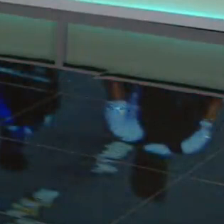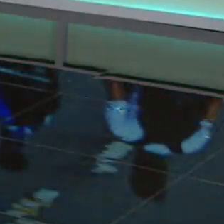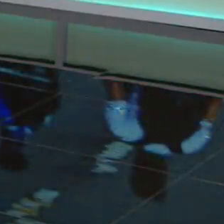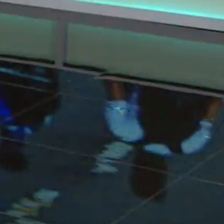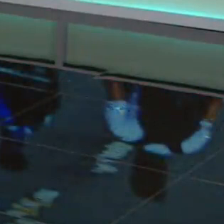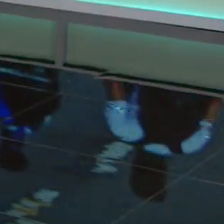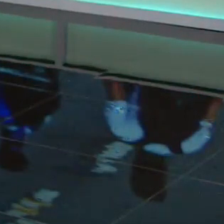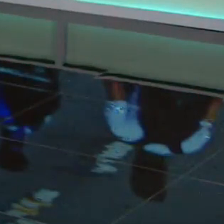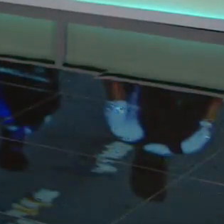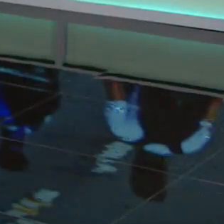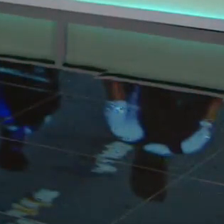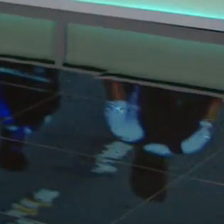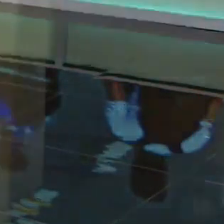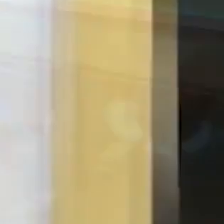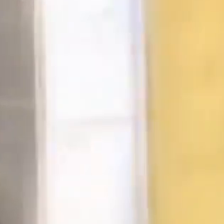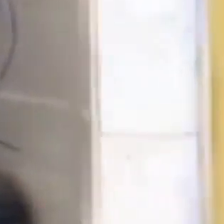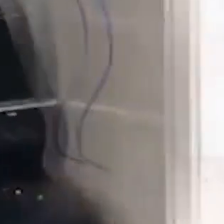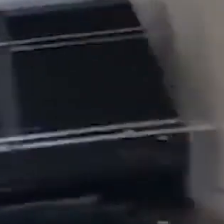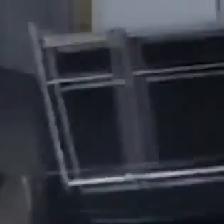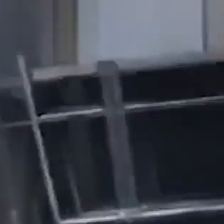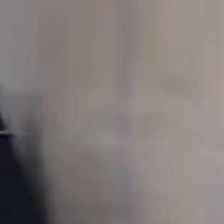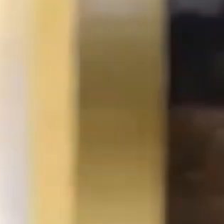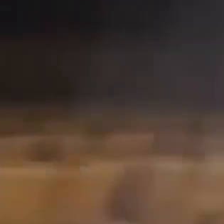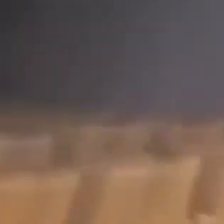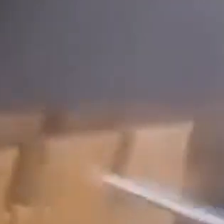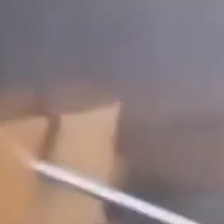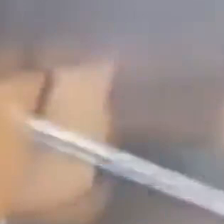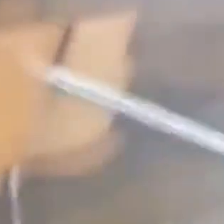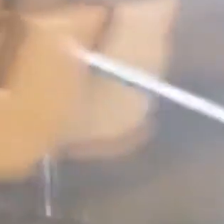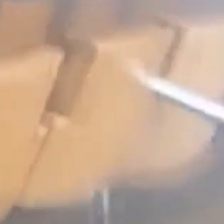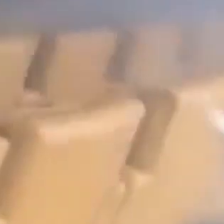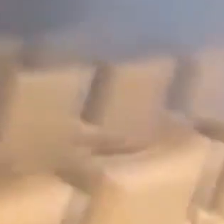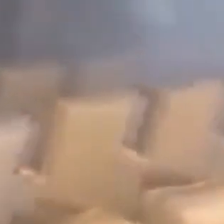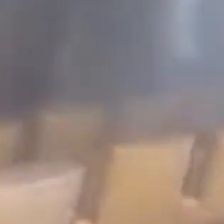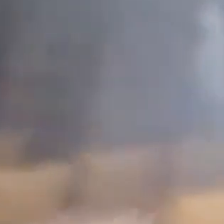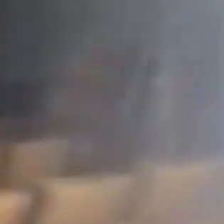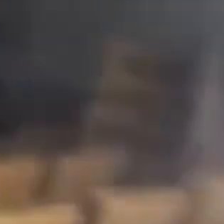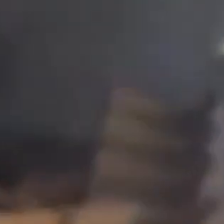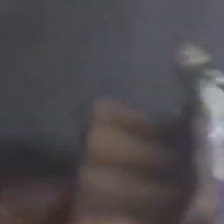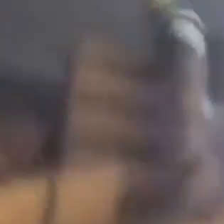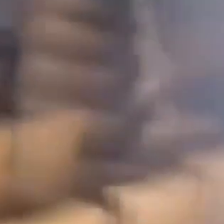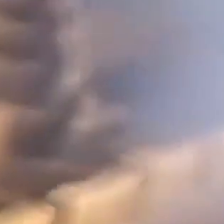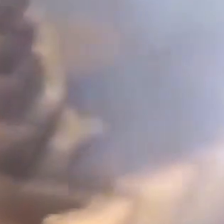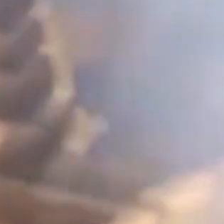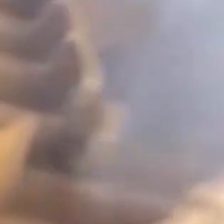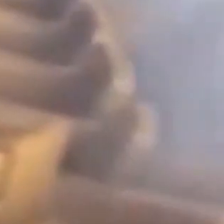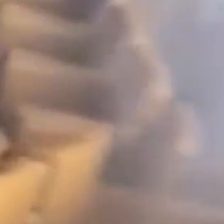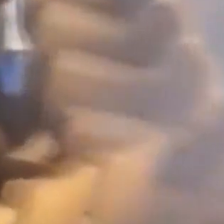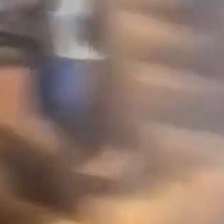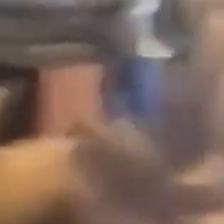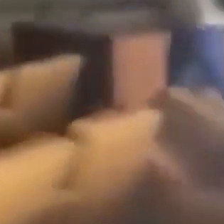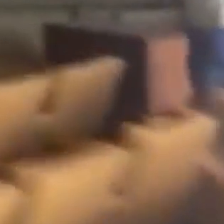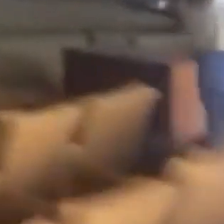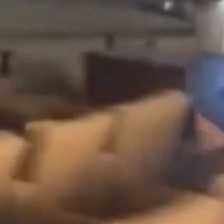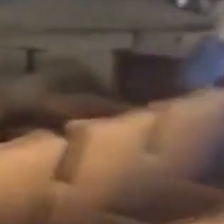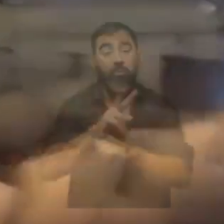la intervención Federal de Brasil y la medida regirá hasta el 31 de enero implicó también el desplazamiento de la autoridad local en materia